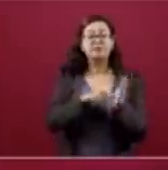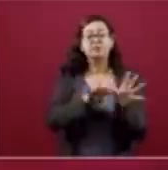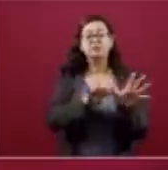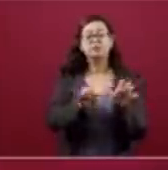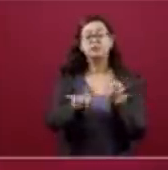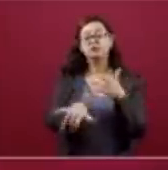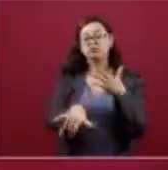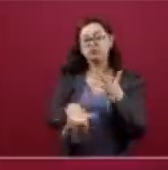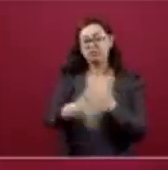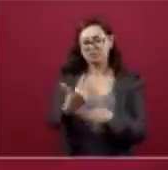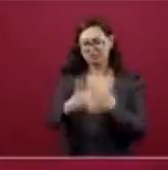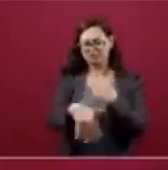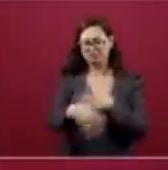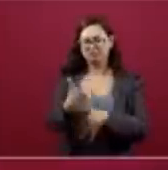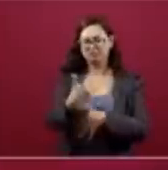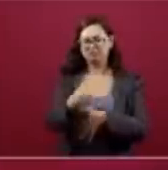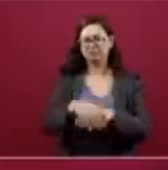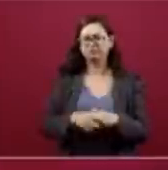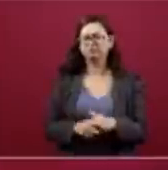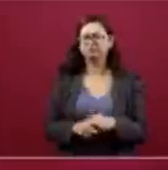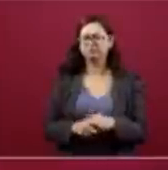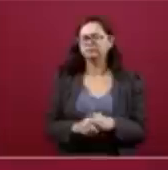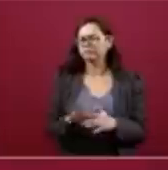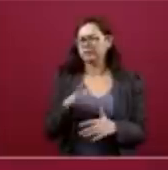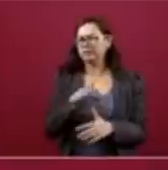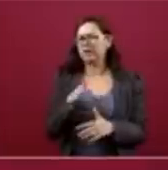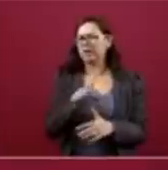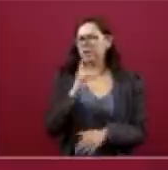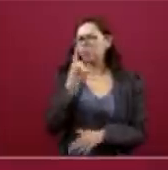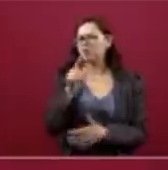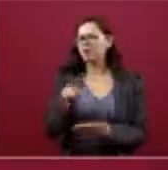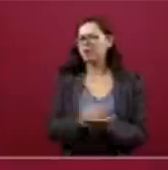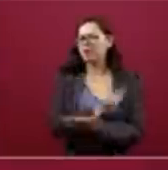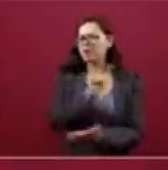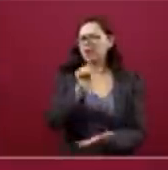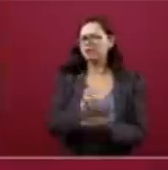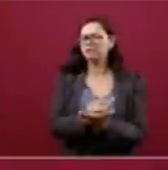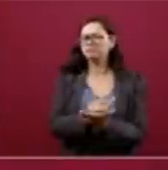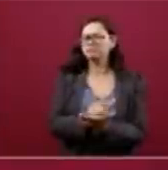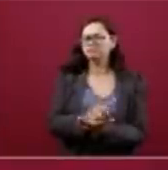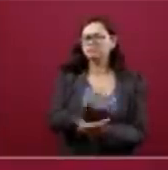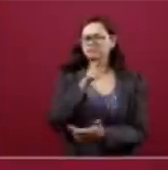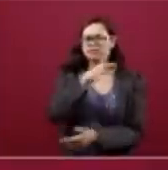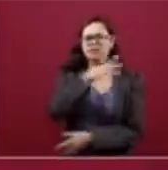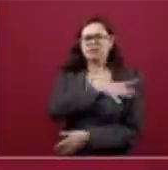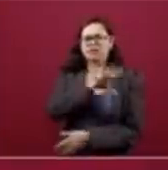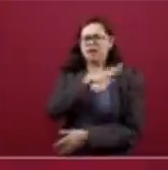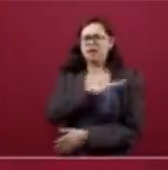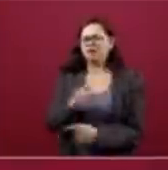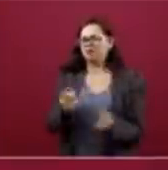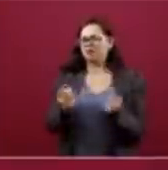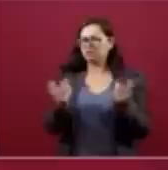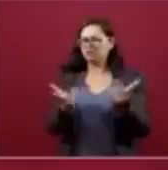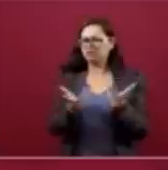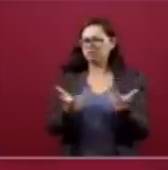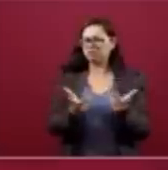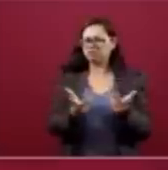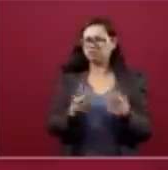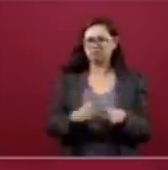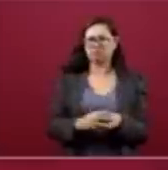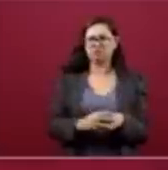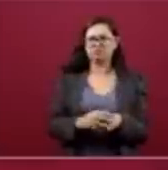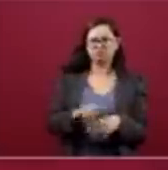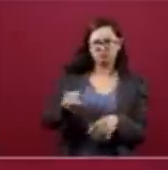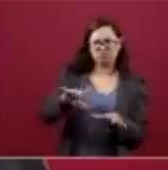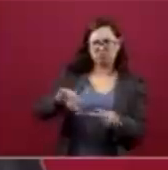Entonces, lo que hace el general es devolver la tierra a sus legítimos dueños.